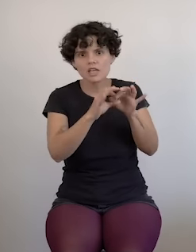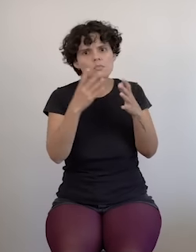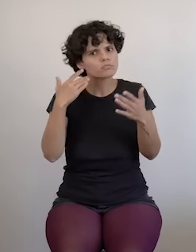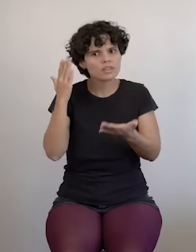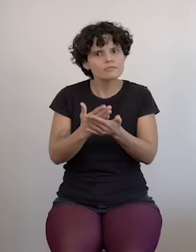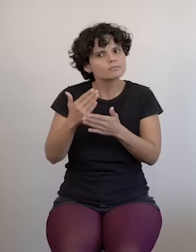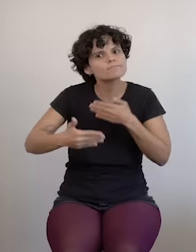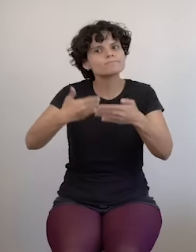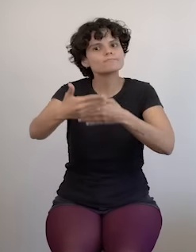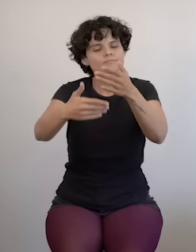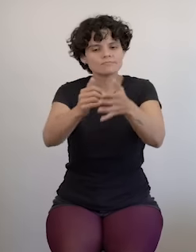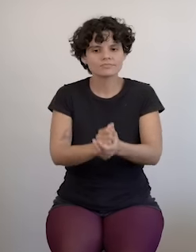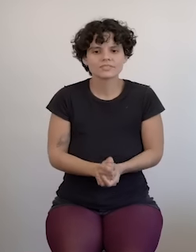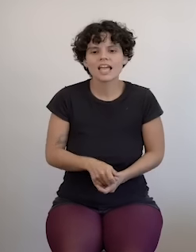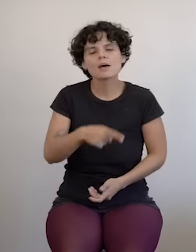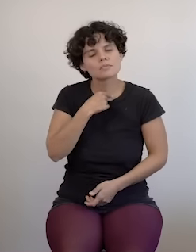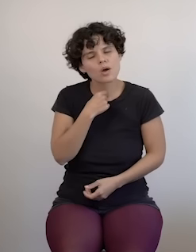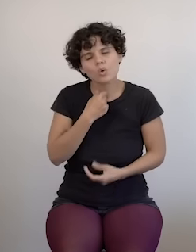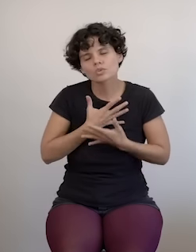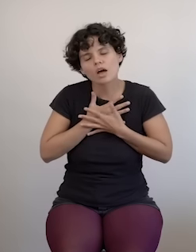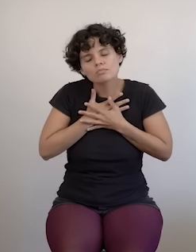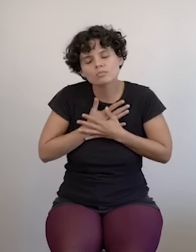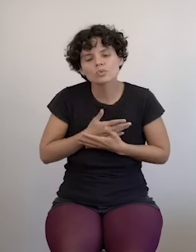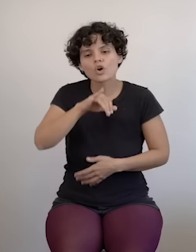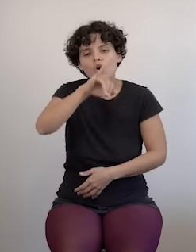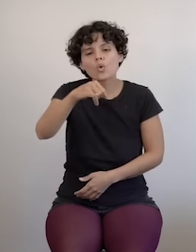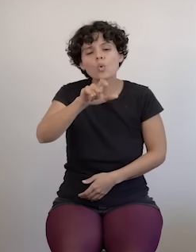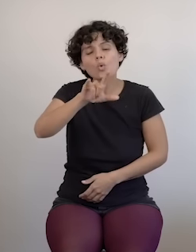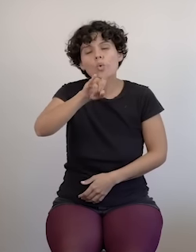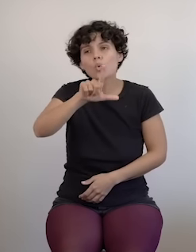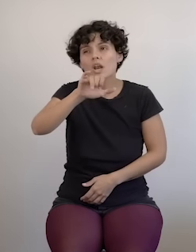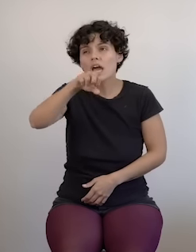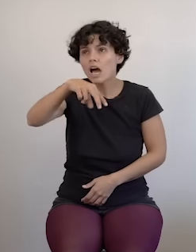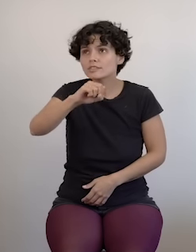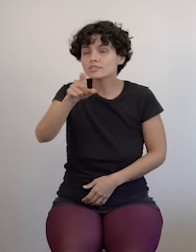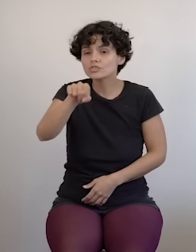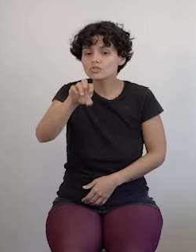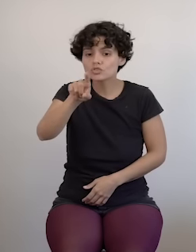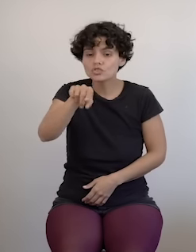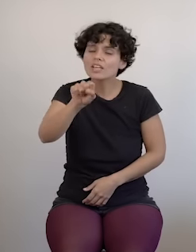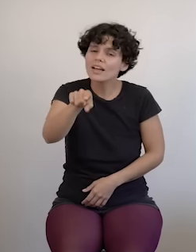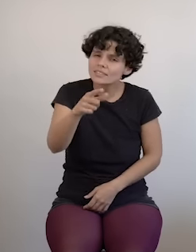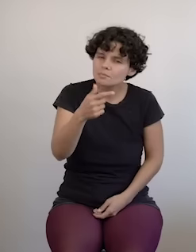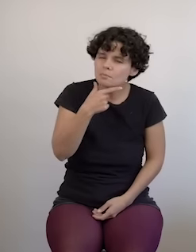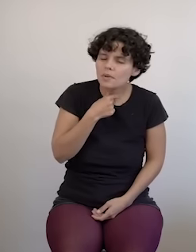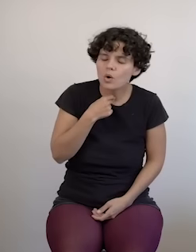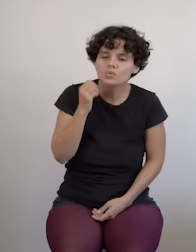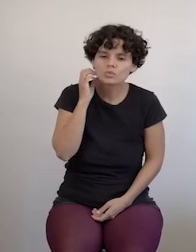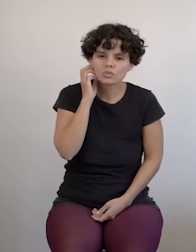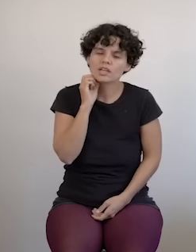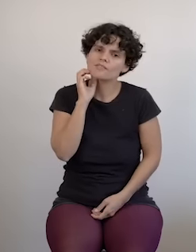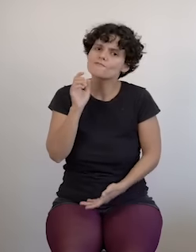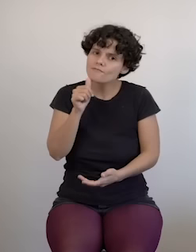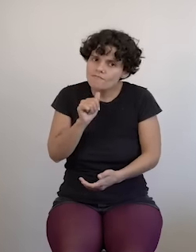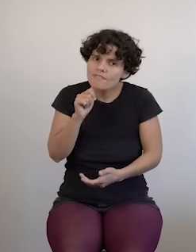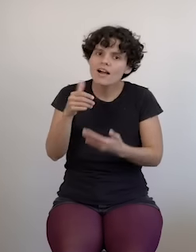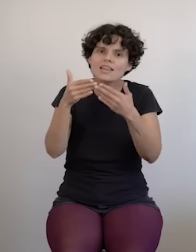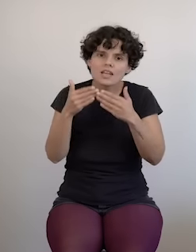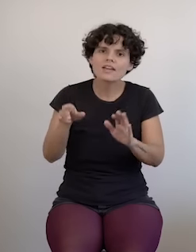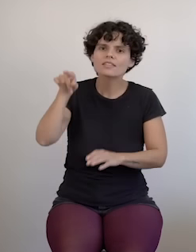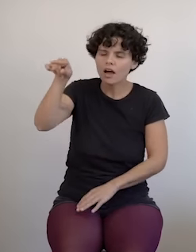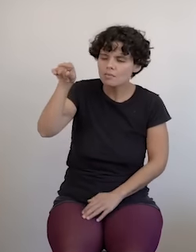seguir adelante, sí, a mí me encanta el tema con el Juliano Sosa, que lamentablemente... Bueno, libertad para el Juliano Sosa libertad